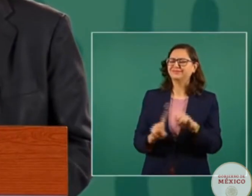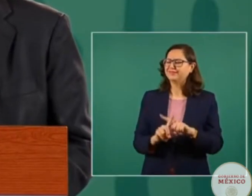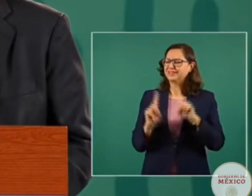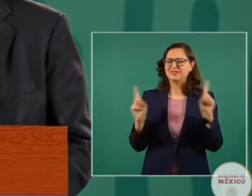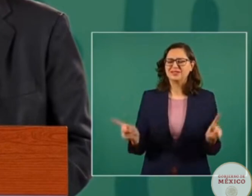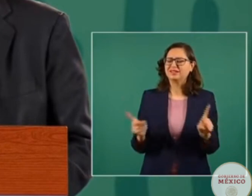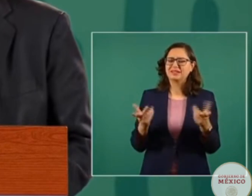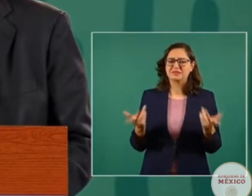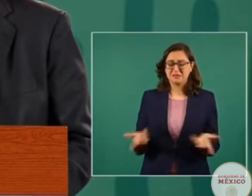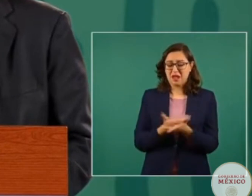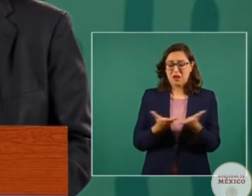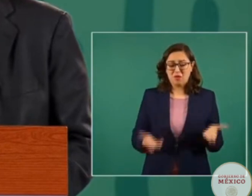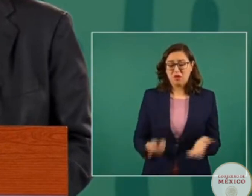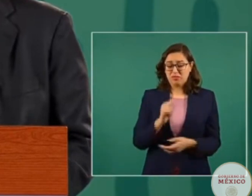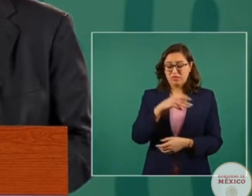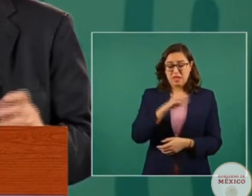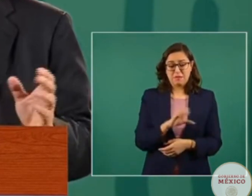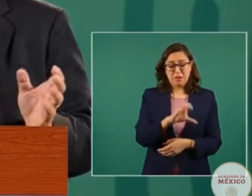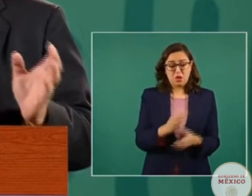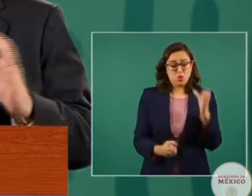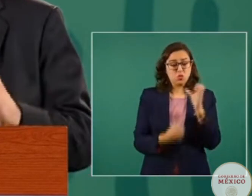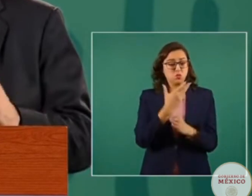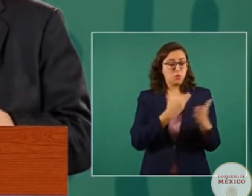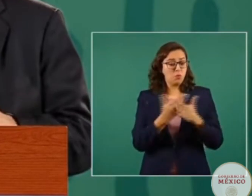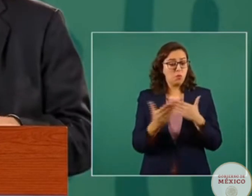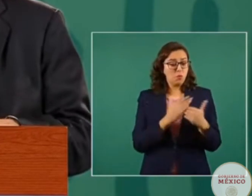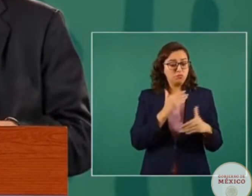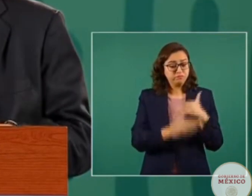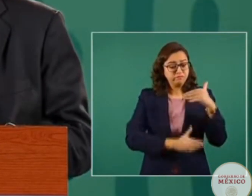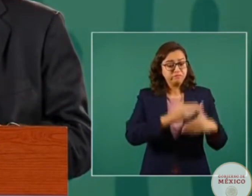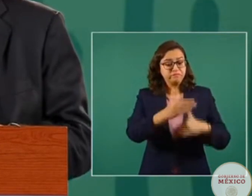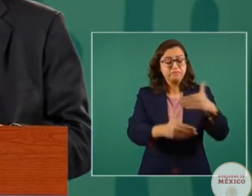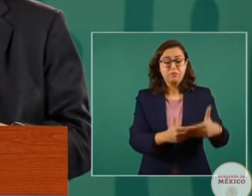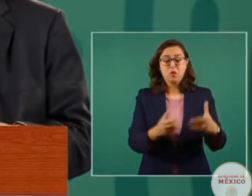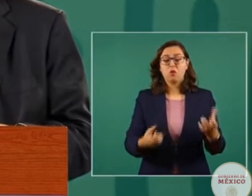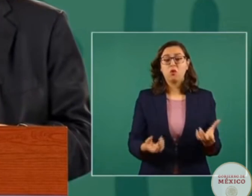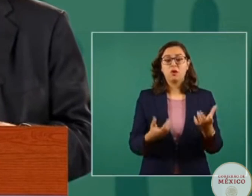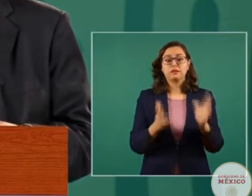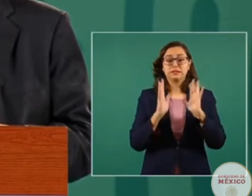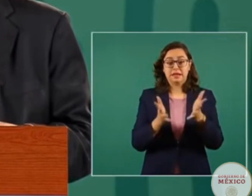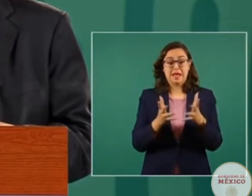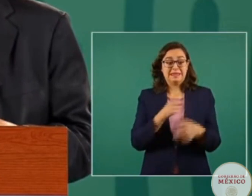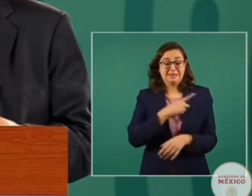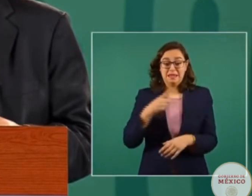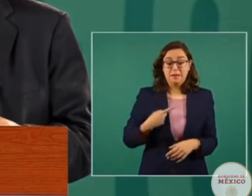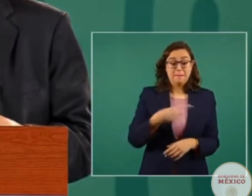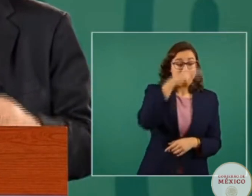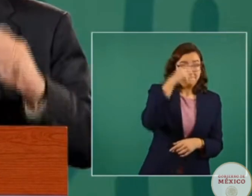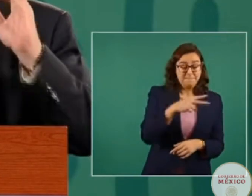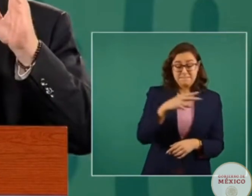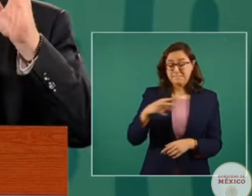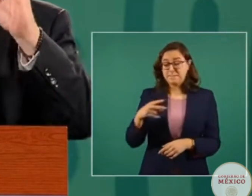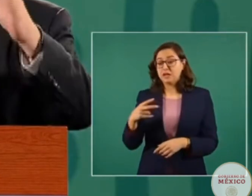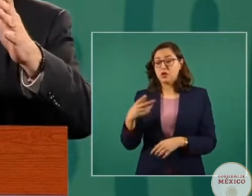del tratado. Ya estamos en otra etapa en donde interesa mucho que México y Estados Unidos se entiendan